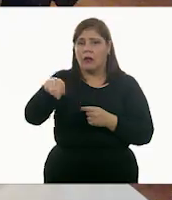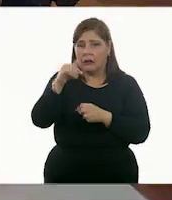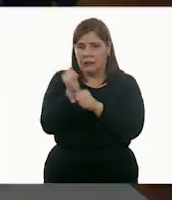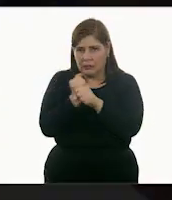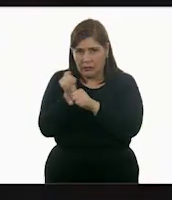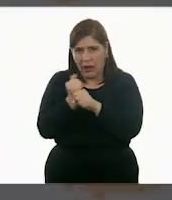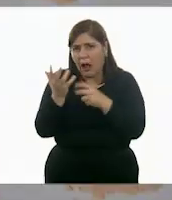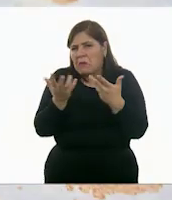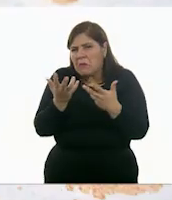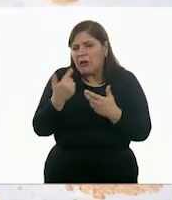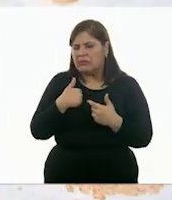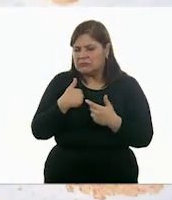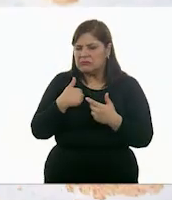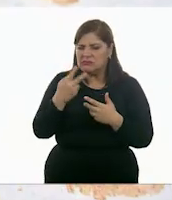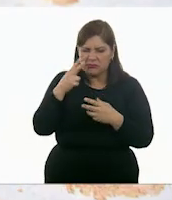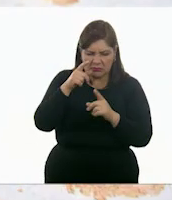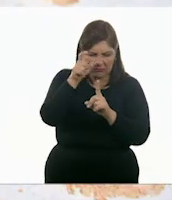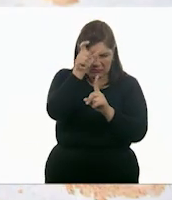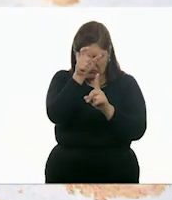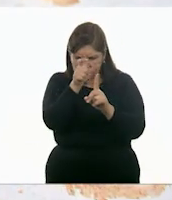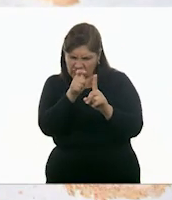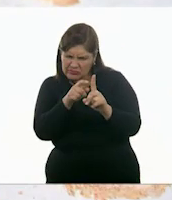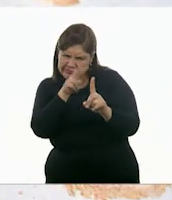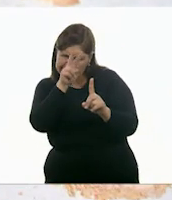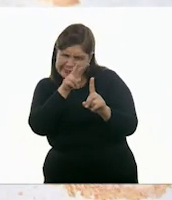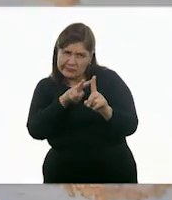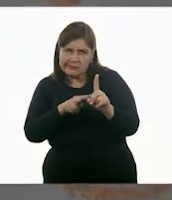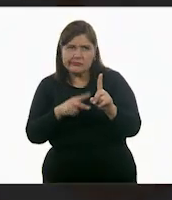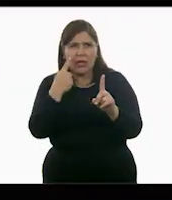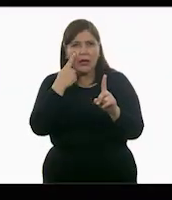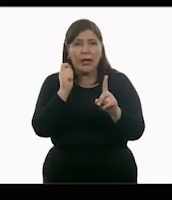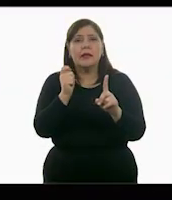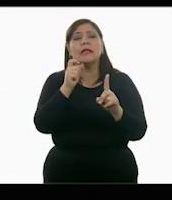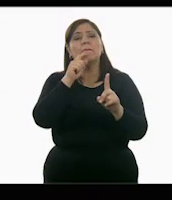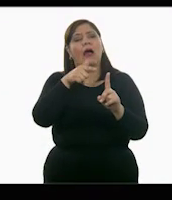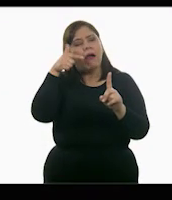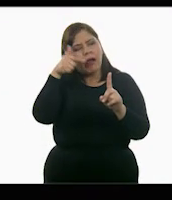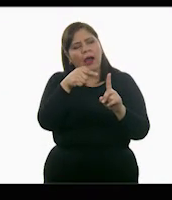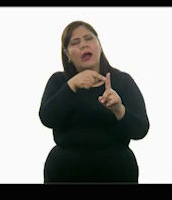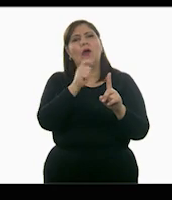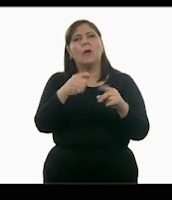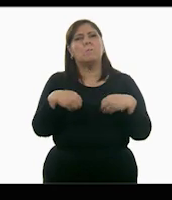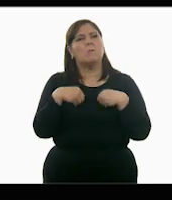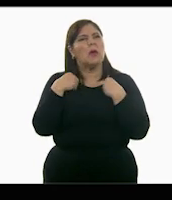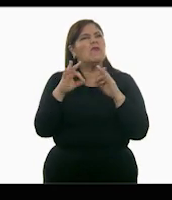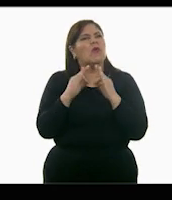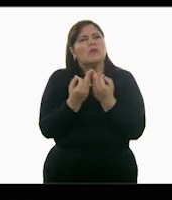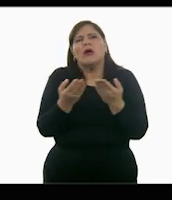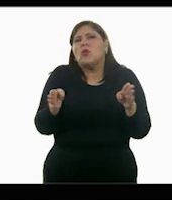las características de la fisonomía y del modo de vida de este individuo.